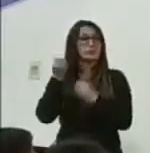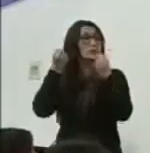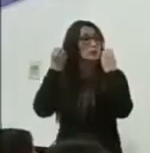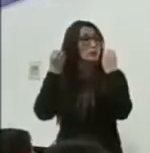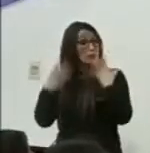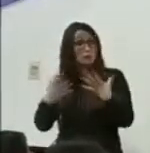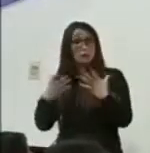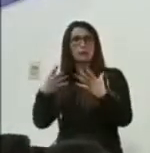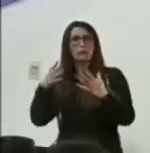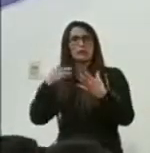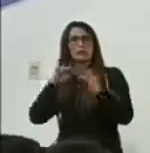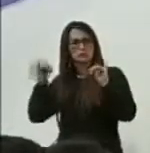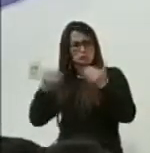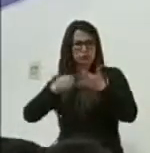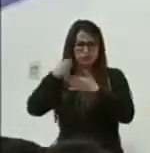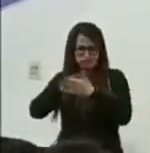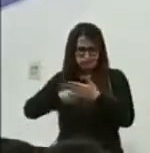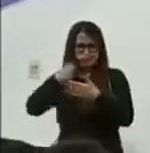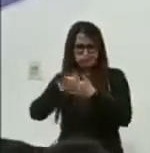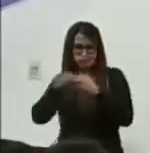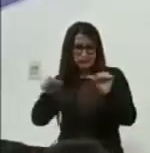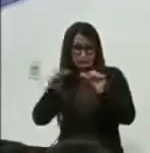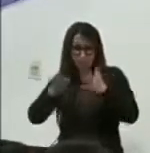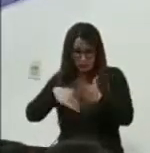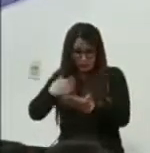Porque con todo lo que hemos hecho hasta ahora,